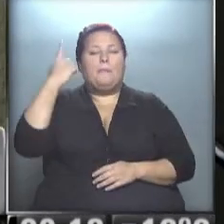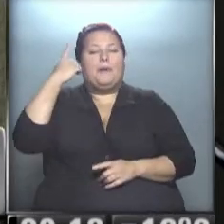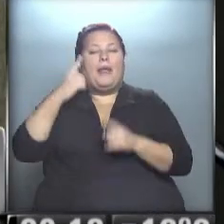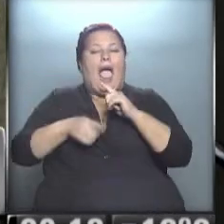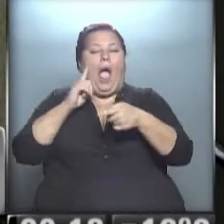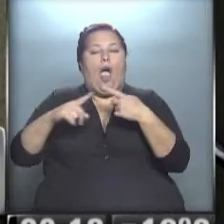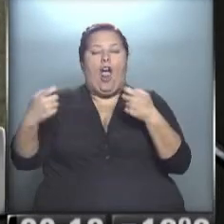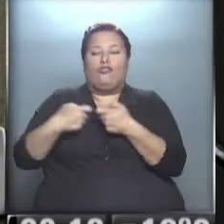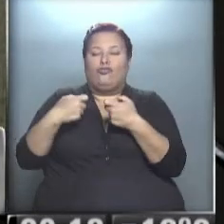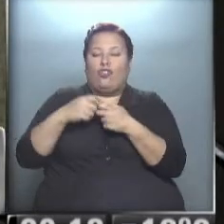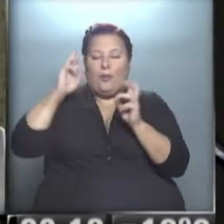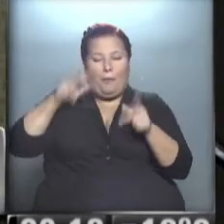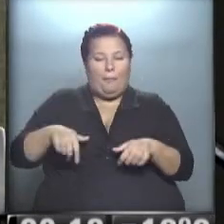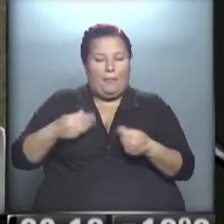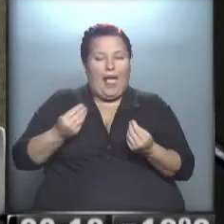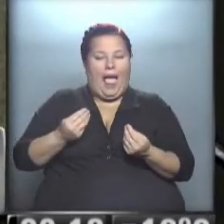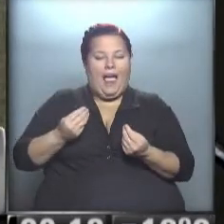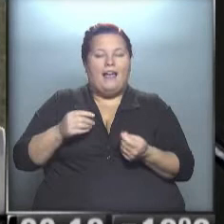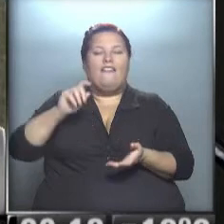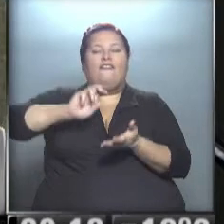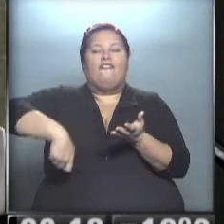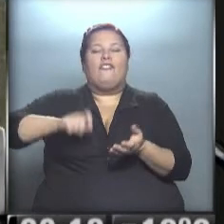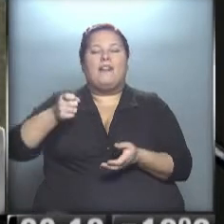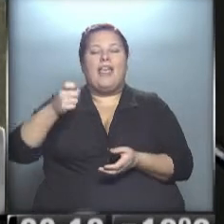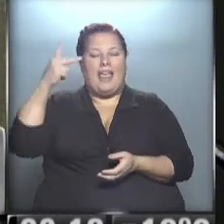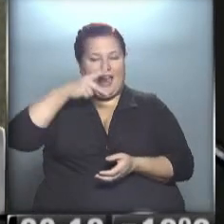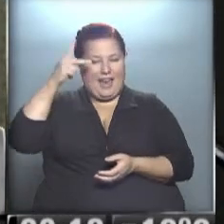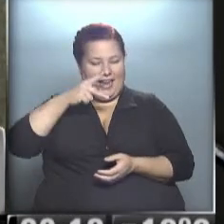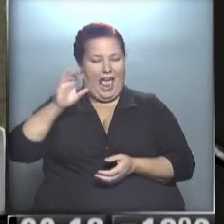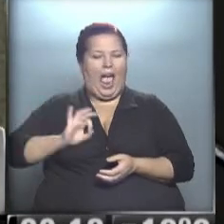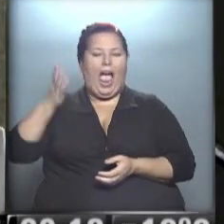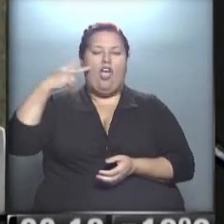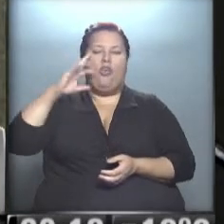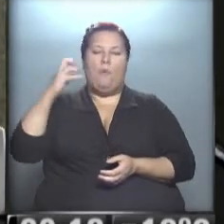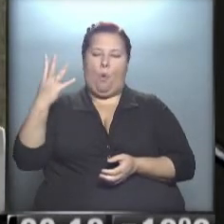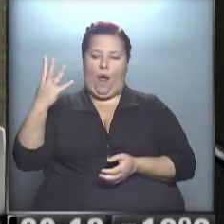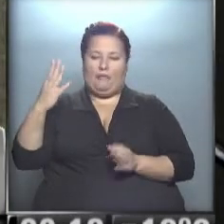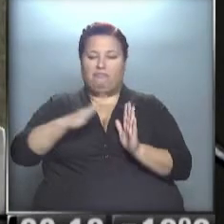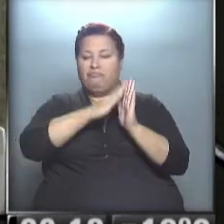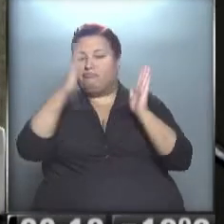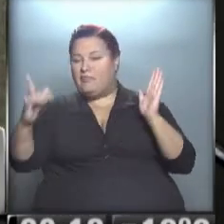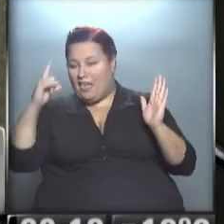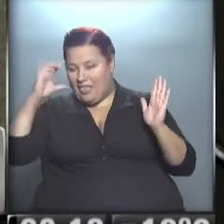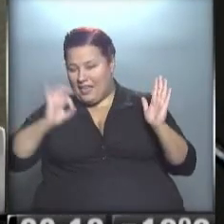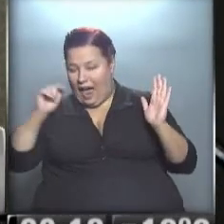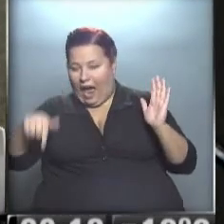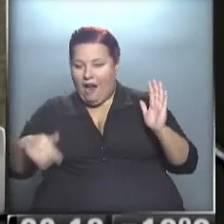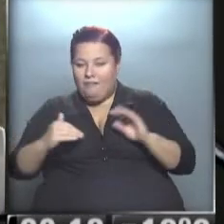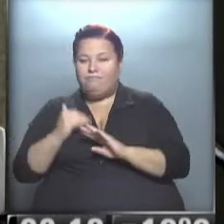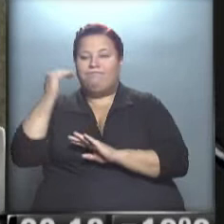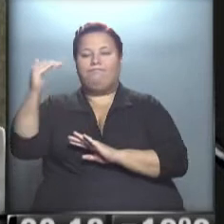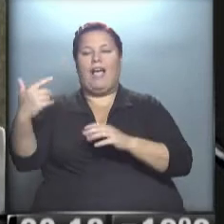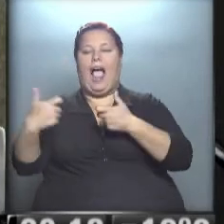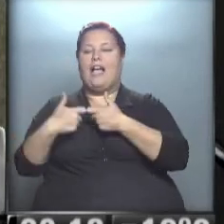de asociación estratégica lo suscribió el presidente néstor kirchner en el año 2004 10 años después se elevó a la categoría de